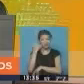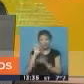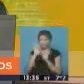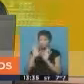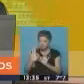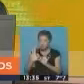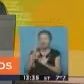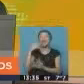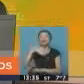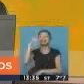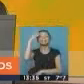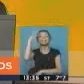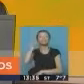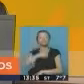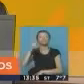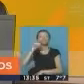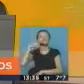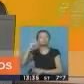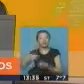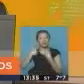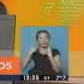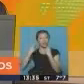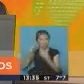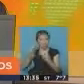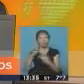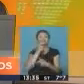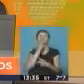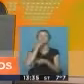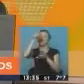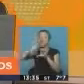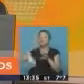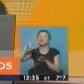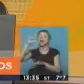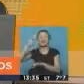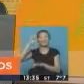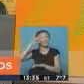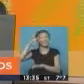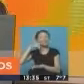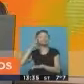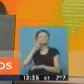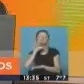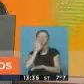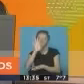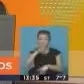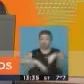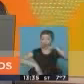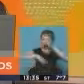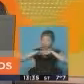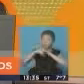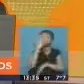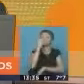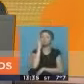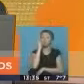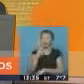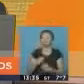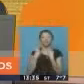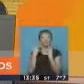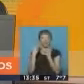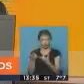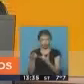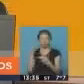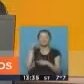devolver hasta el 15% del IVA por las compras que realicen con tarjeta de débito hasta un tope de 300 pes y esto se va a estar acreditando